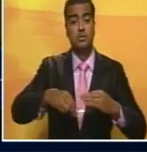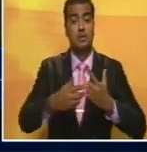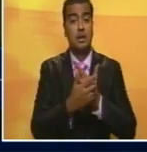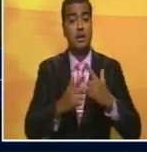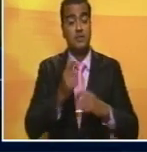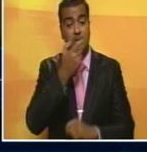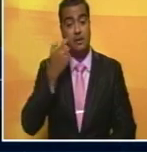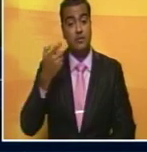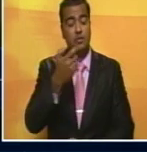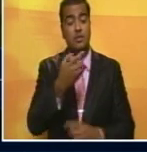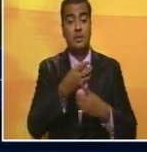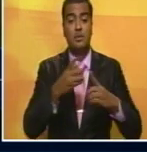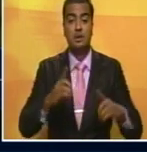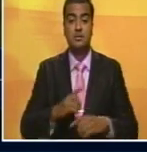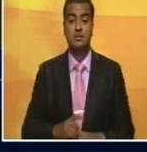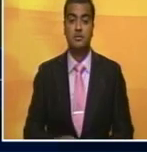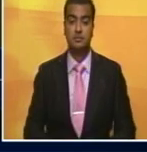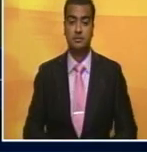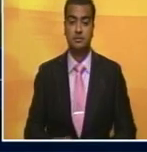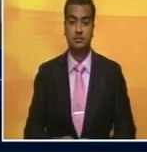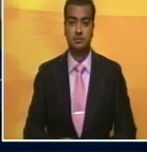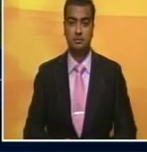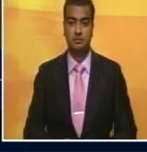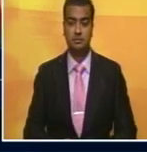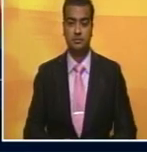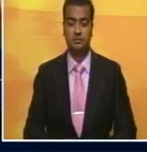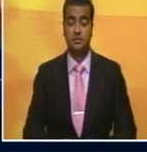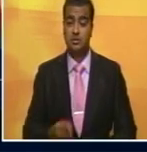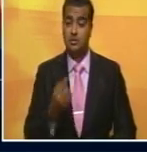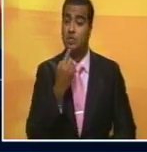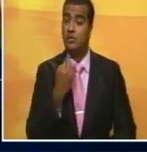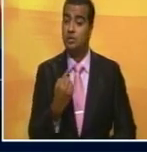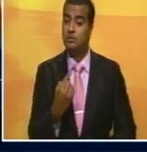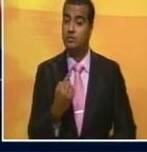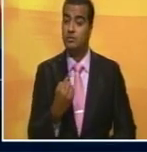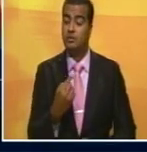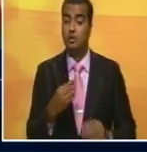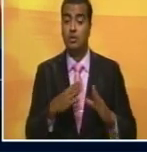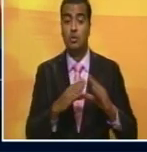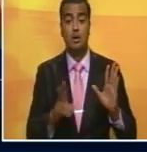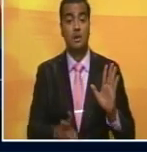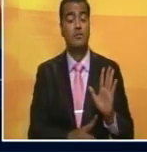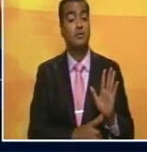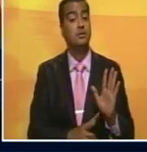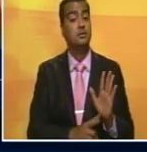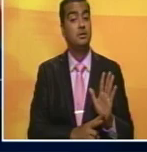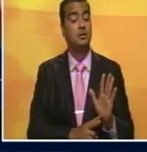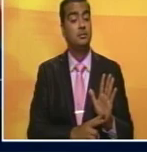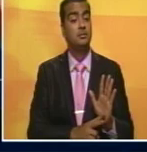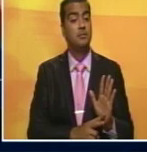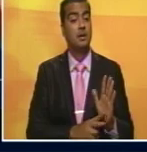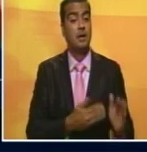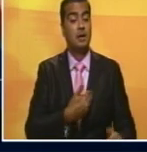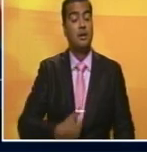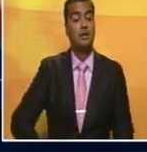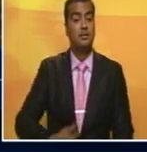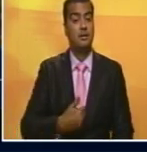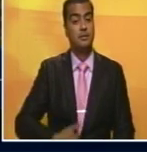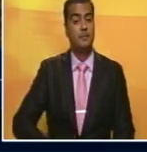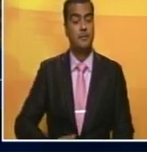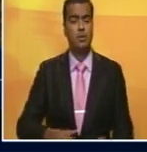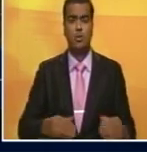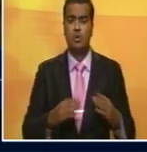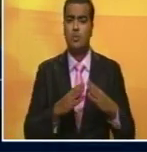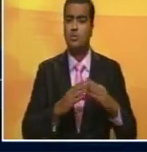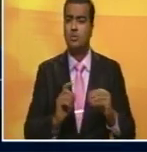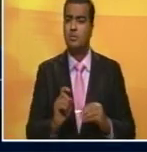que buscan la democracia. Las declaraciones se las ofrecieron en el marco de la visita oficial de Pence a Argentina. Esto como